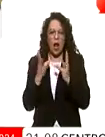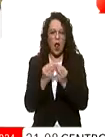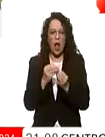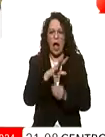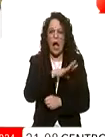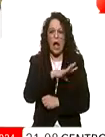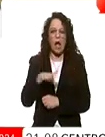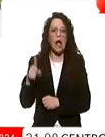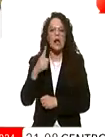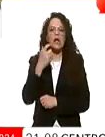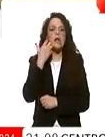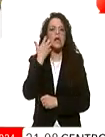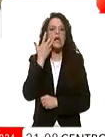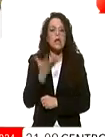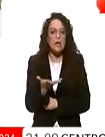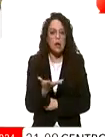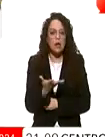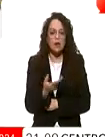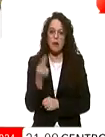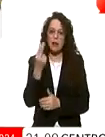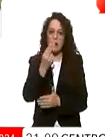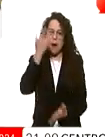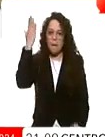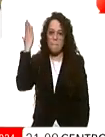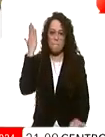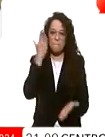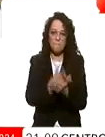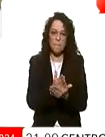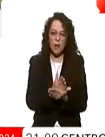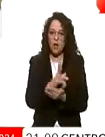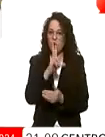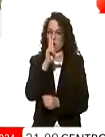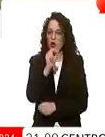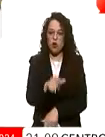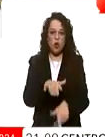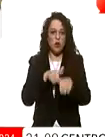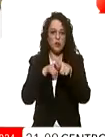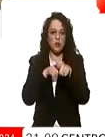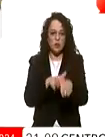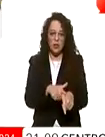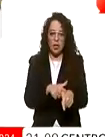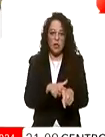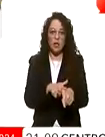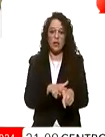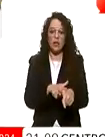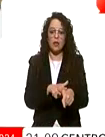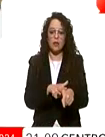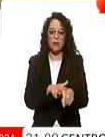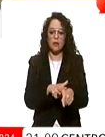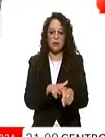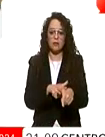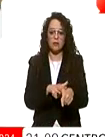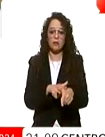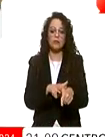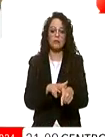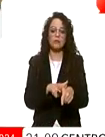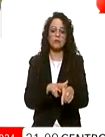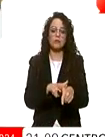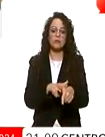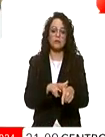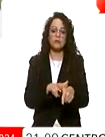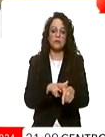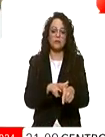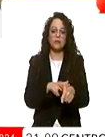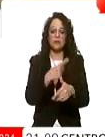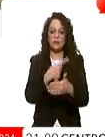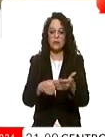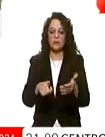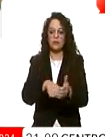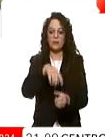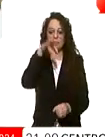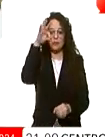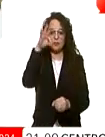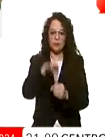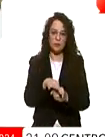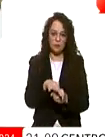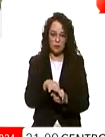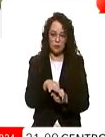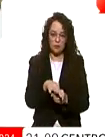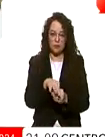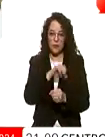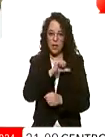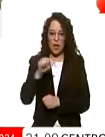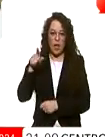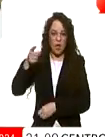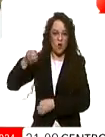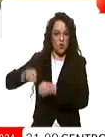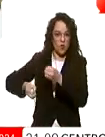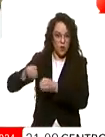llevaban a detener el proceso electoral de personas juzgadoras del año pasado. Ante esta circunstancia, el INE